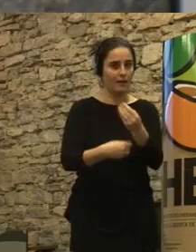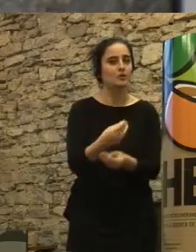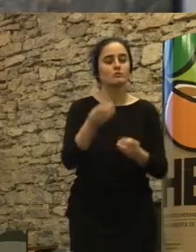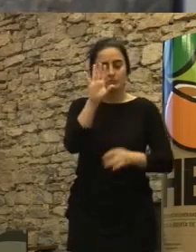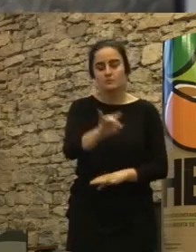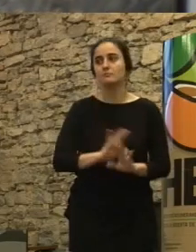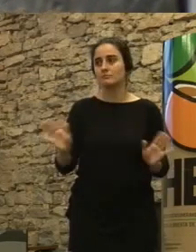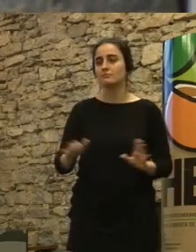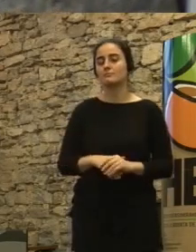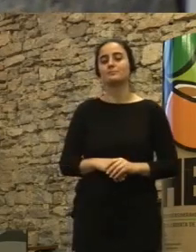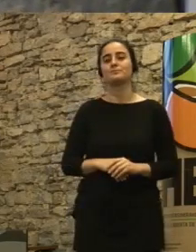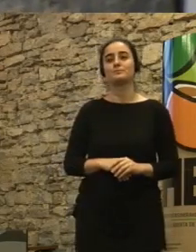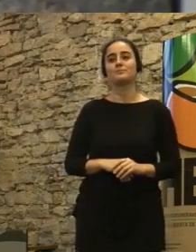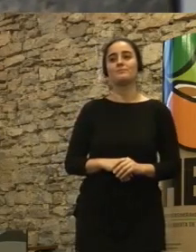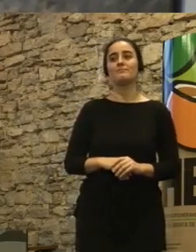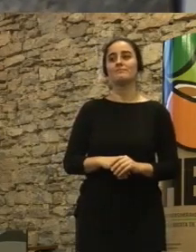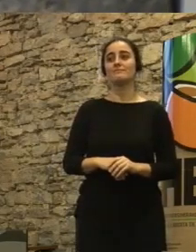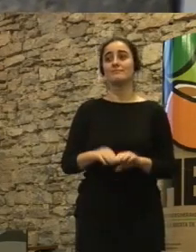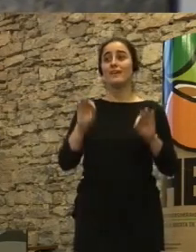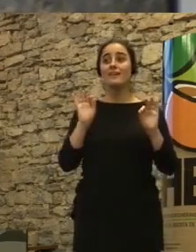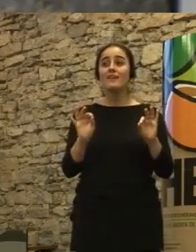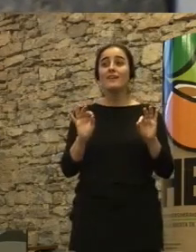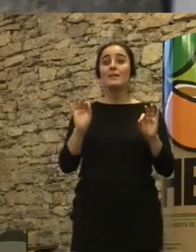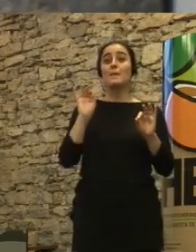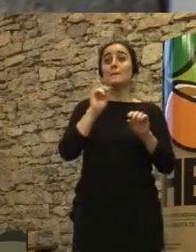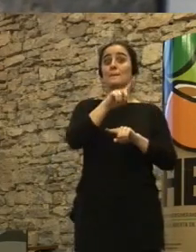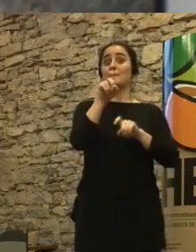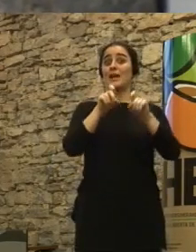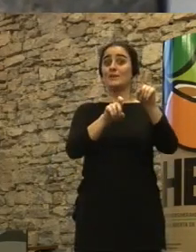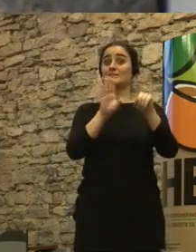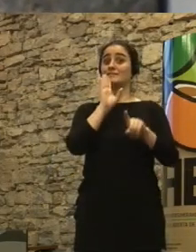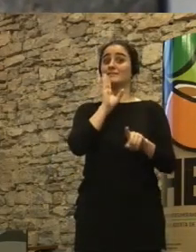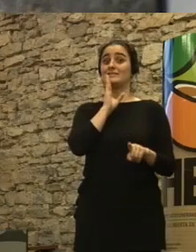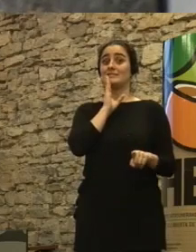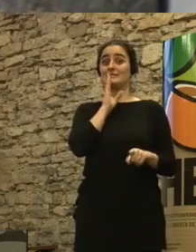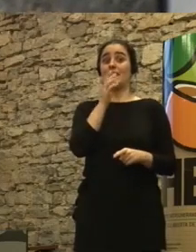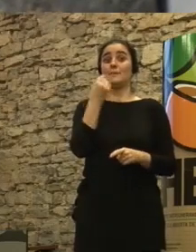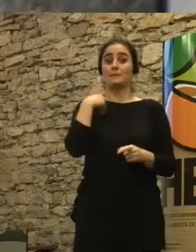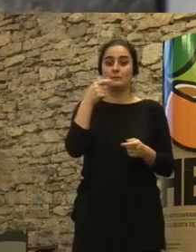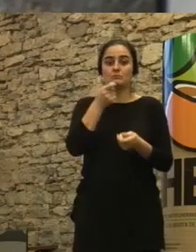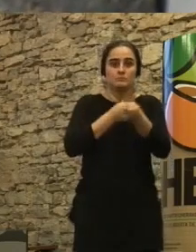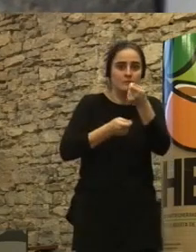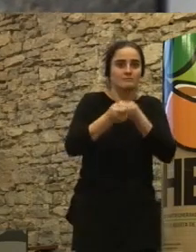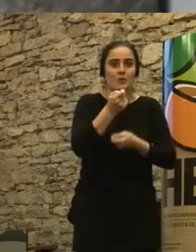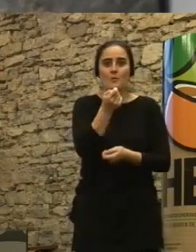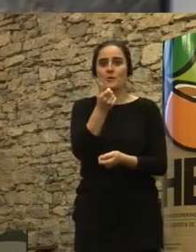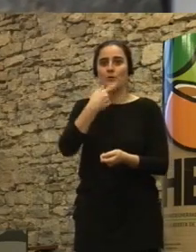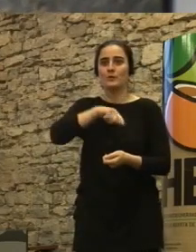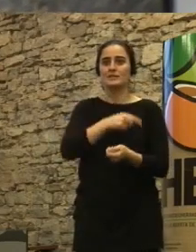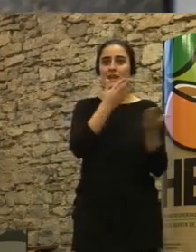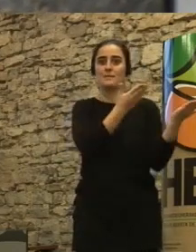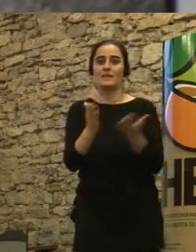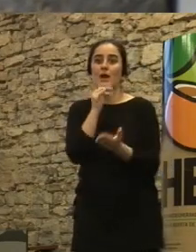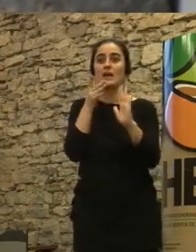reconozco. Bueno, de esta pregunta, de este hilo, tiró nuestra siguiente invitada, que bueno, ahora les explico, no va a poder estar